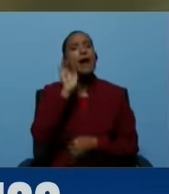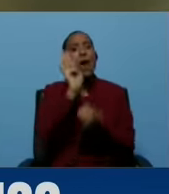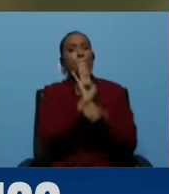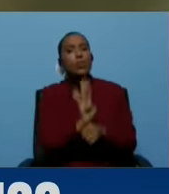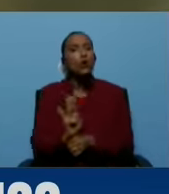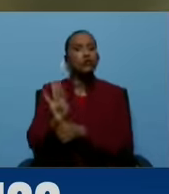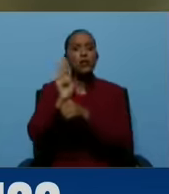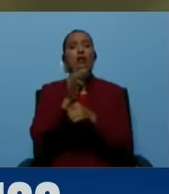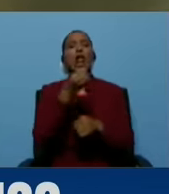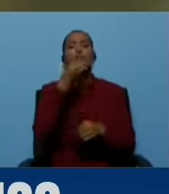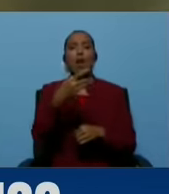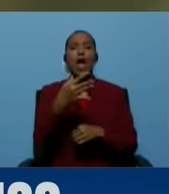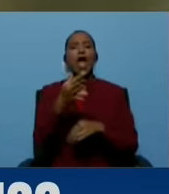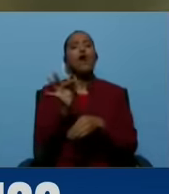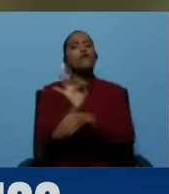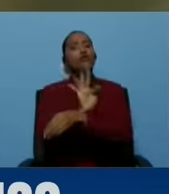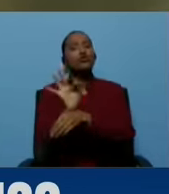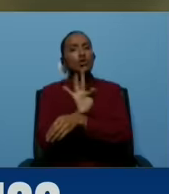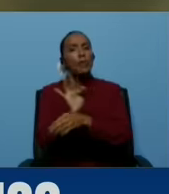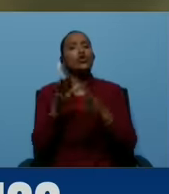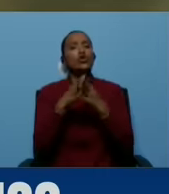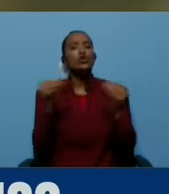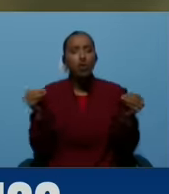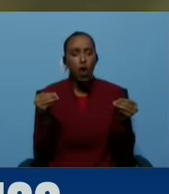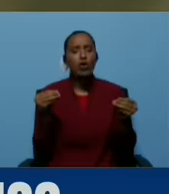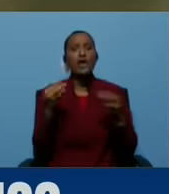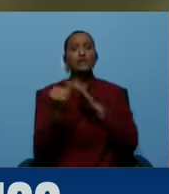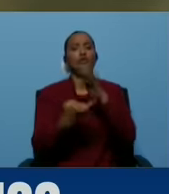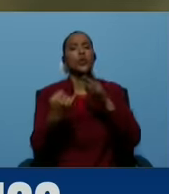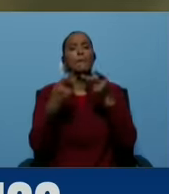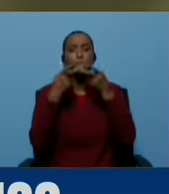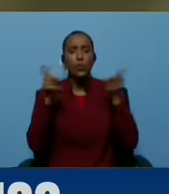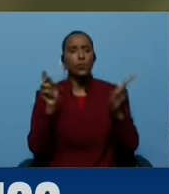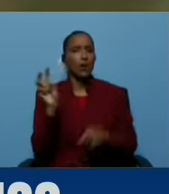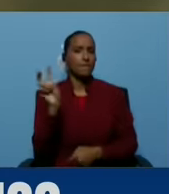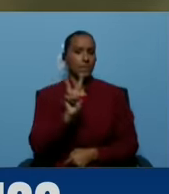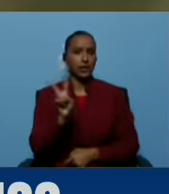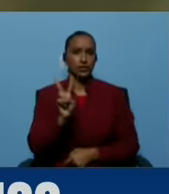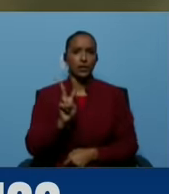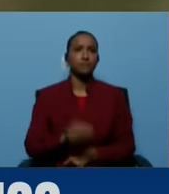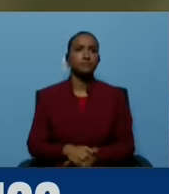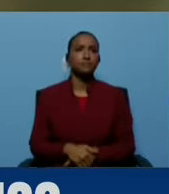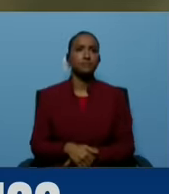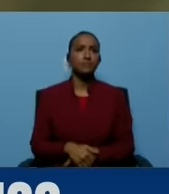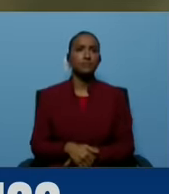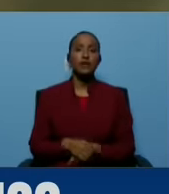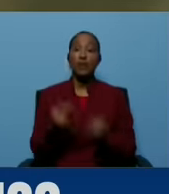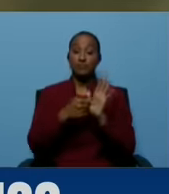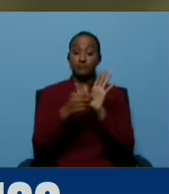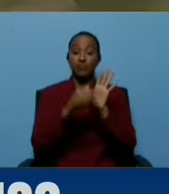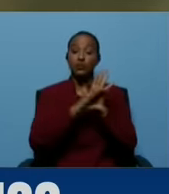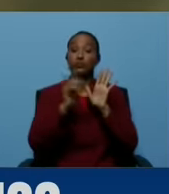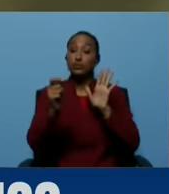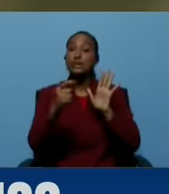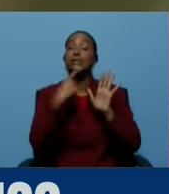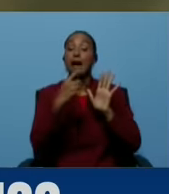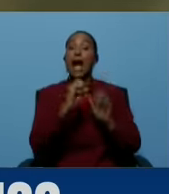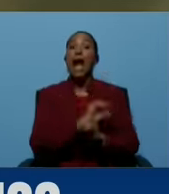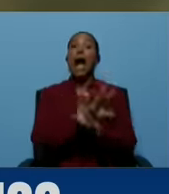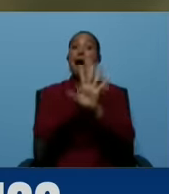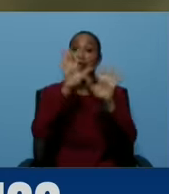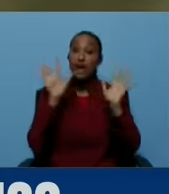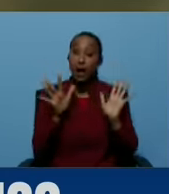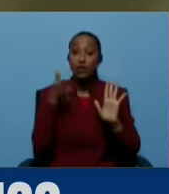la institucionalidad de los poderes públicos en Venezuela y para que se aclare ese terrible